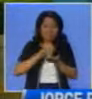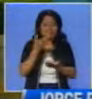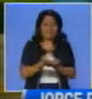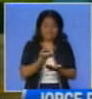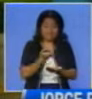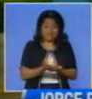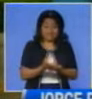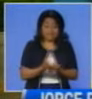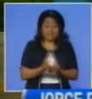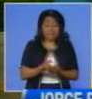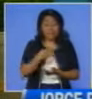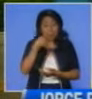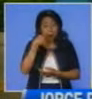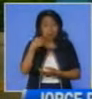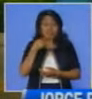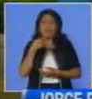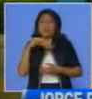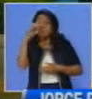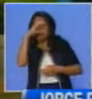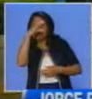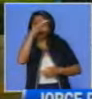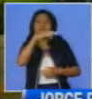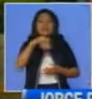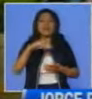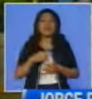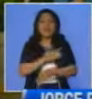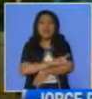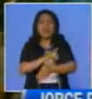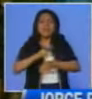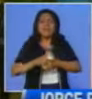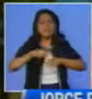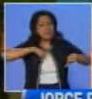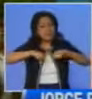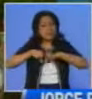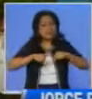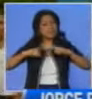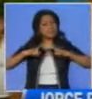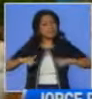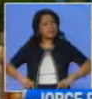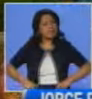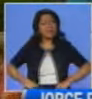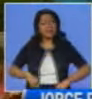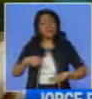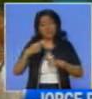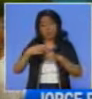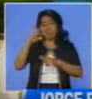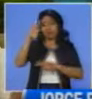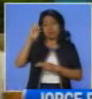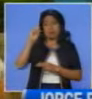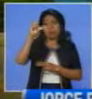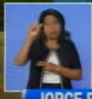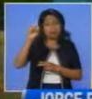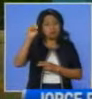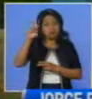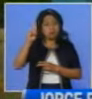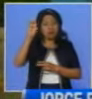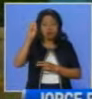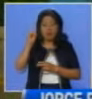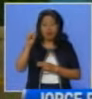la reacción del director administrativo de esta casa de salud, Rolando Navarro, pero a través de su dirección de comunicación